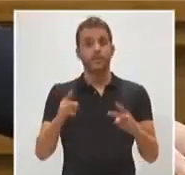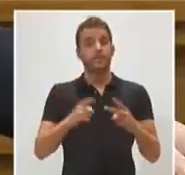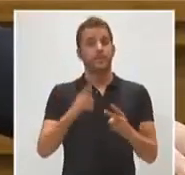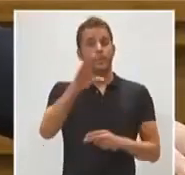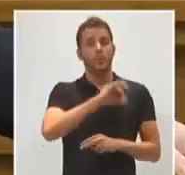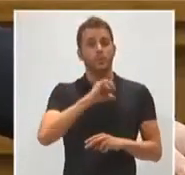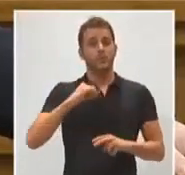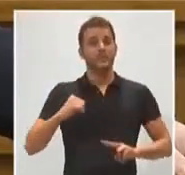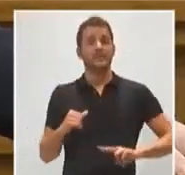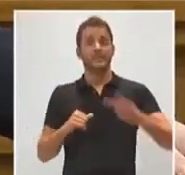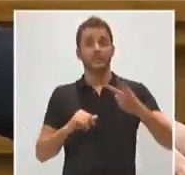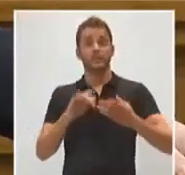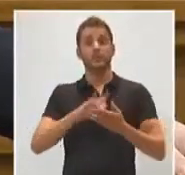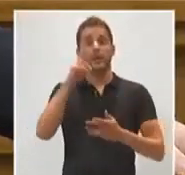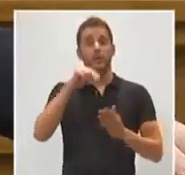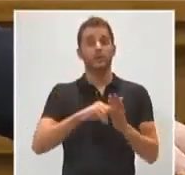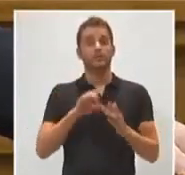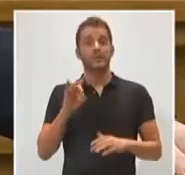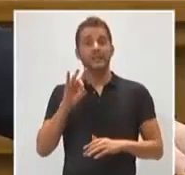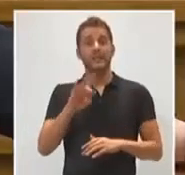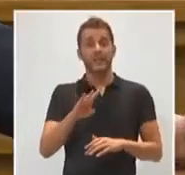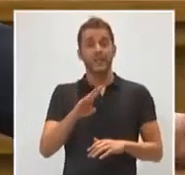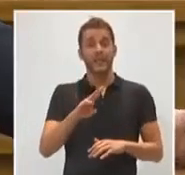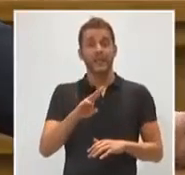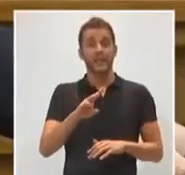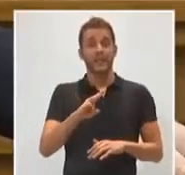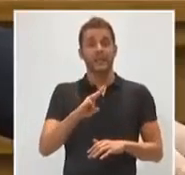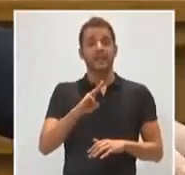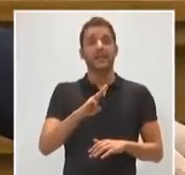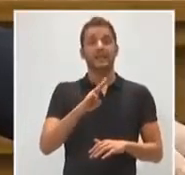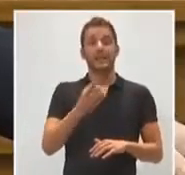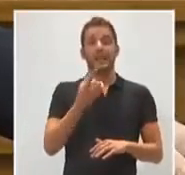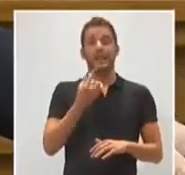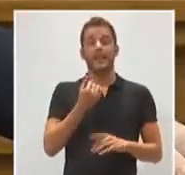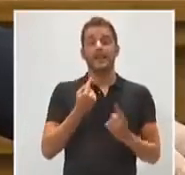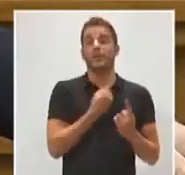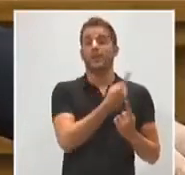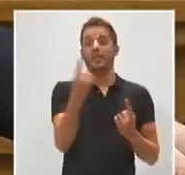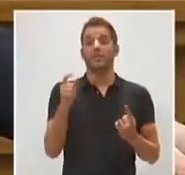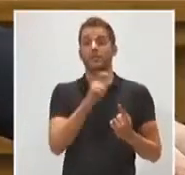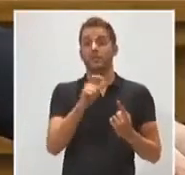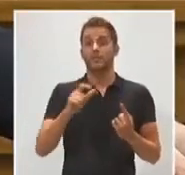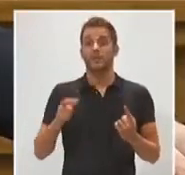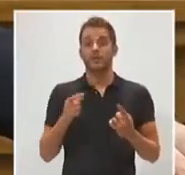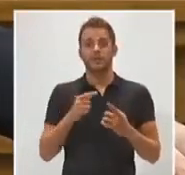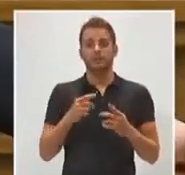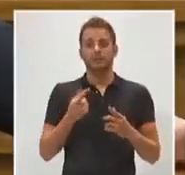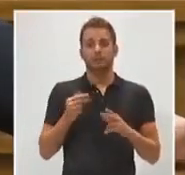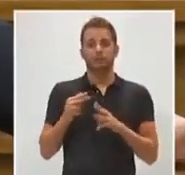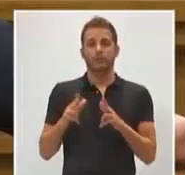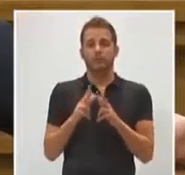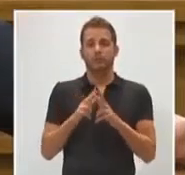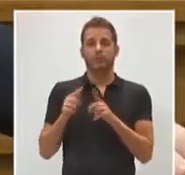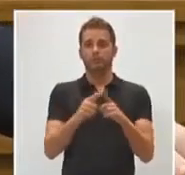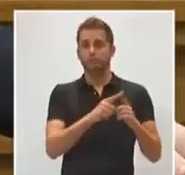también desde el 2015 en rust o interior bruto por per cápita y relativo de reparto entre la sociedad la